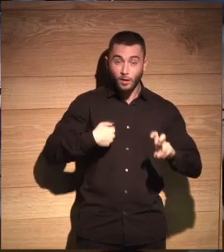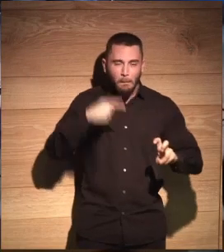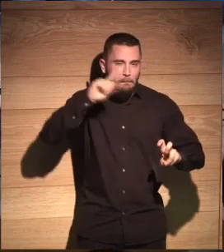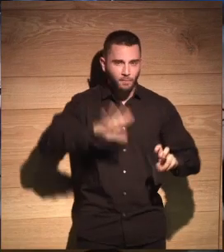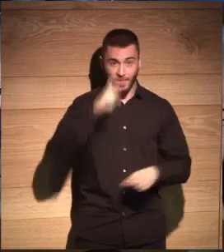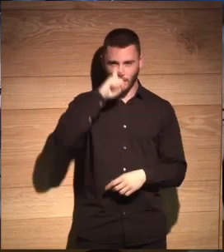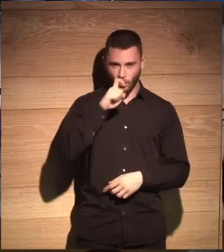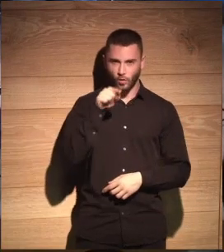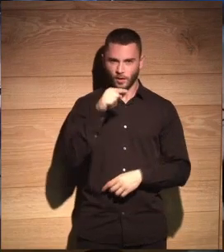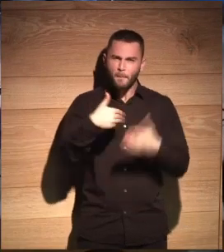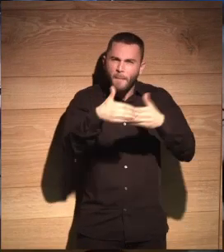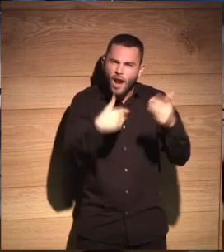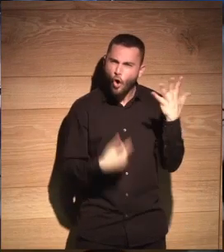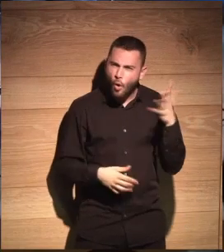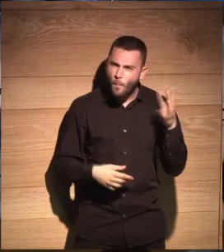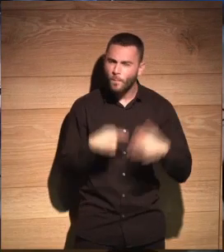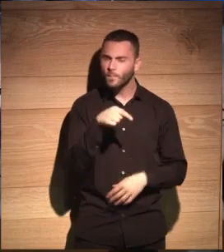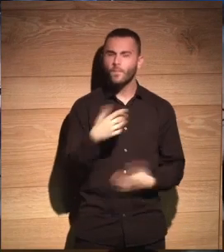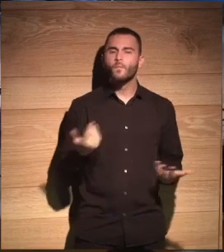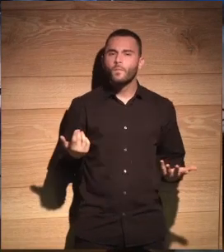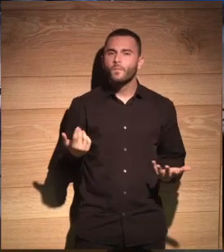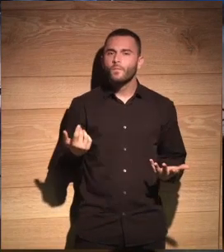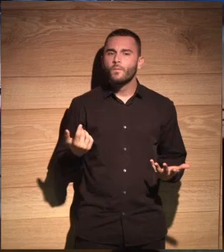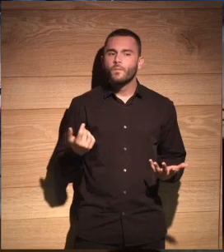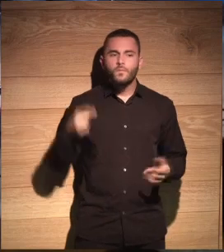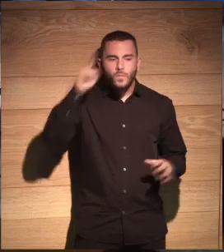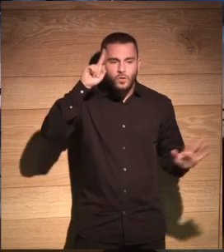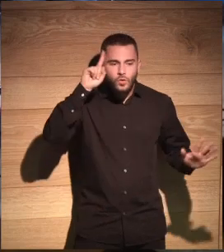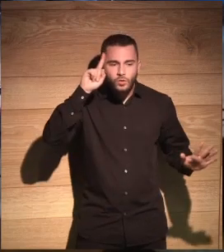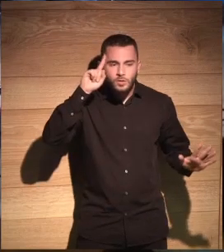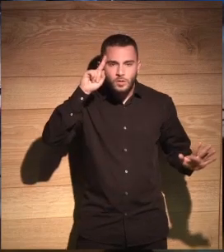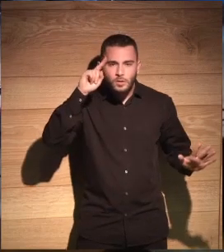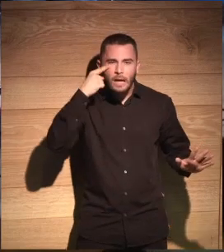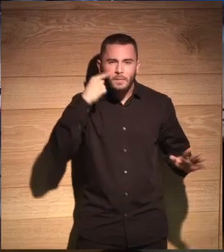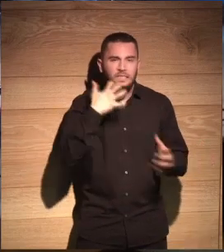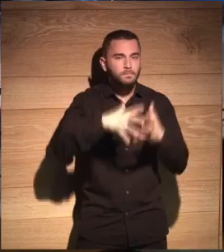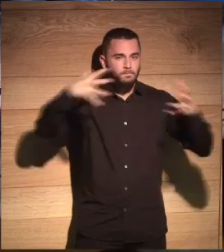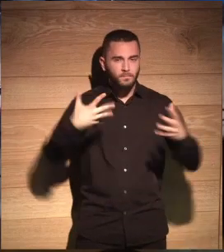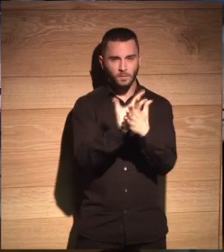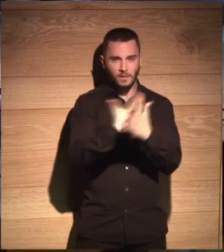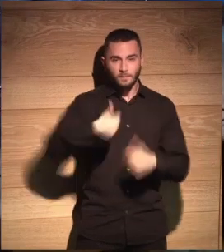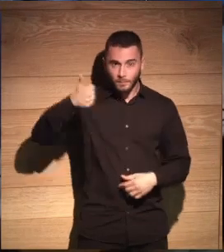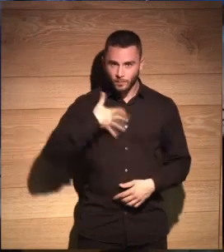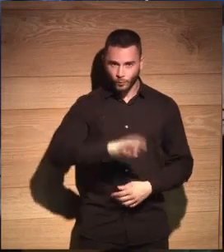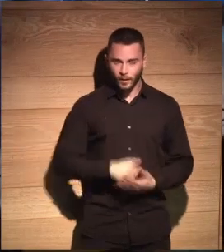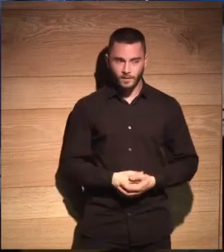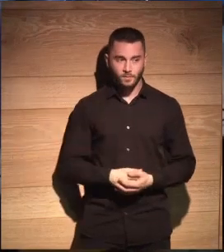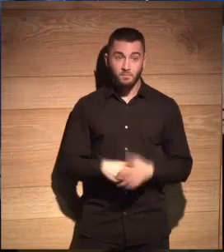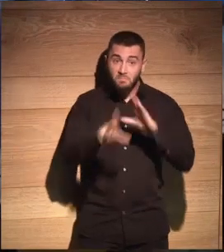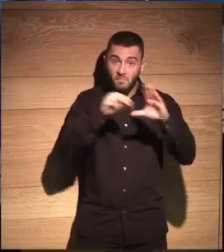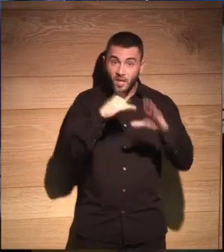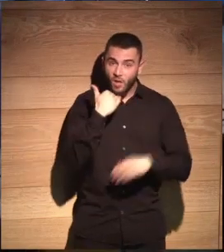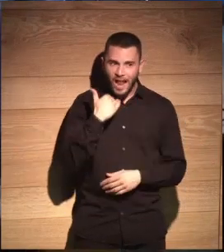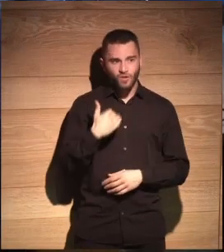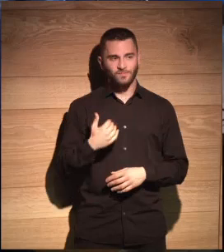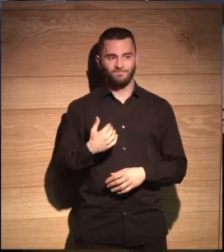recordar que dijiste que era a mano. No sé, a ver si lo podías ampliar un poquito más. Sí, general, lo que... ¿Tienes algún vídeo por ahí, no? Si